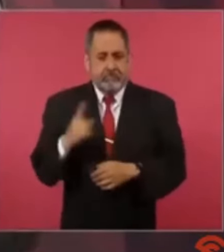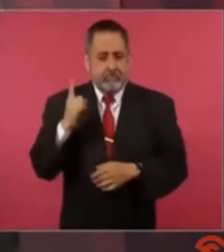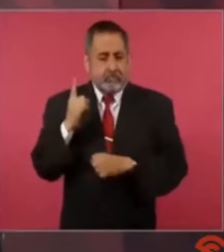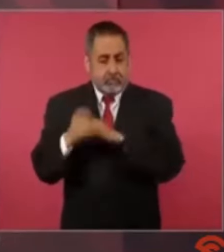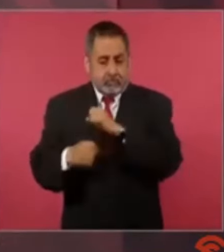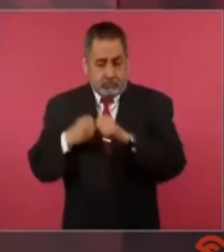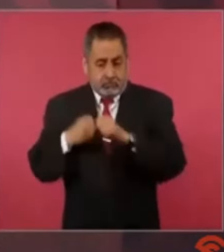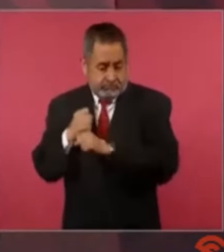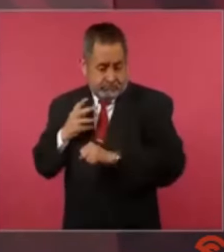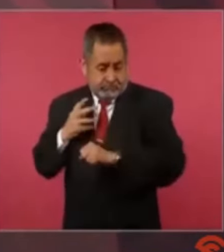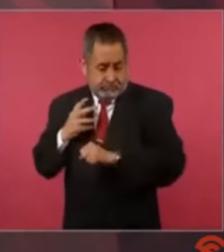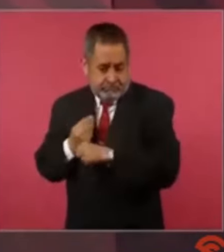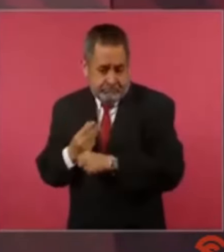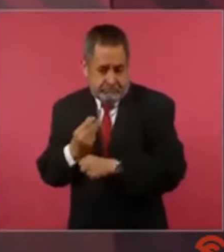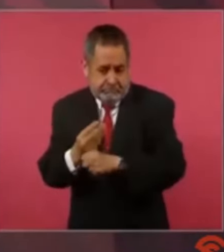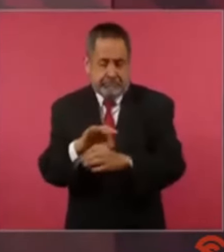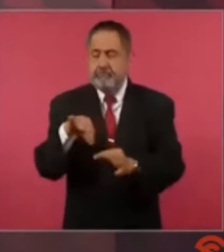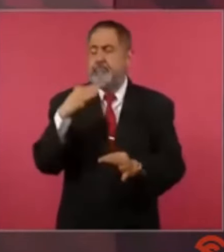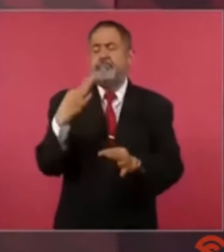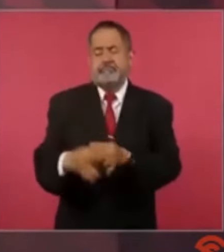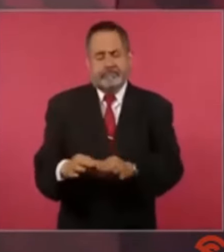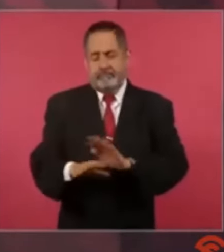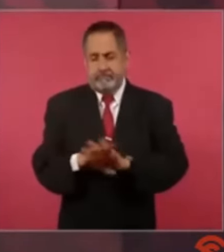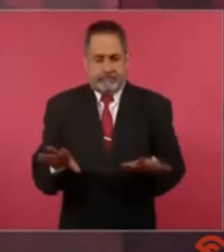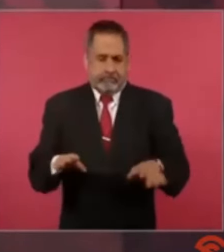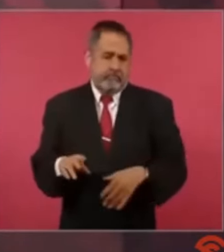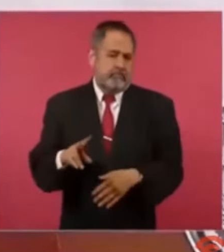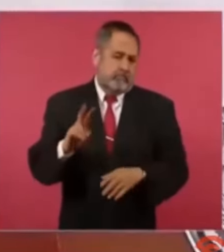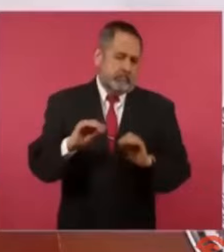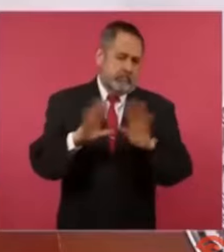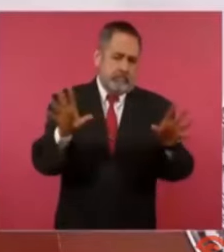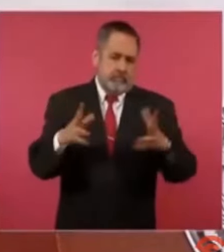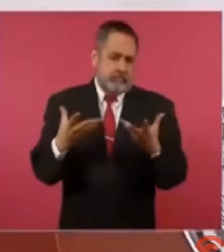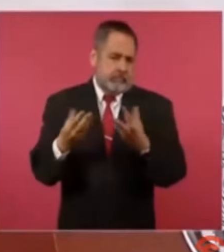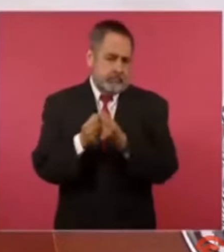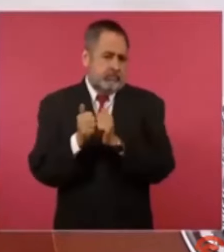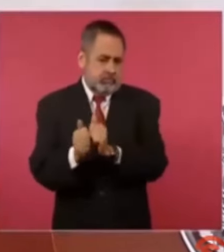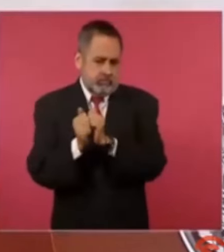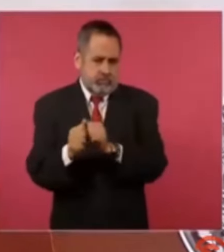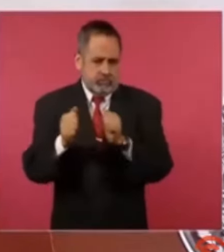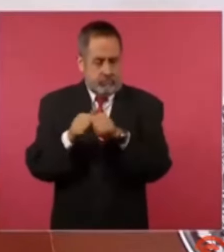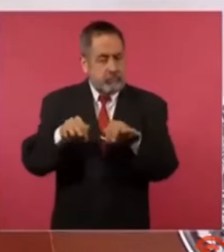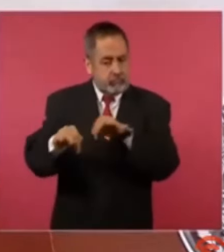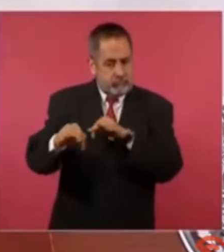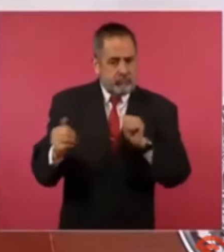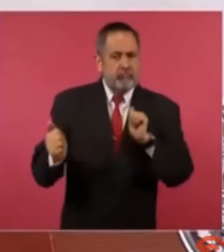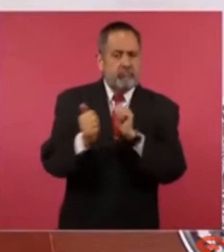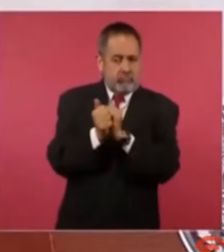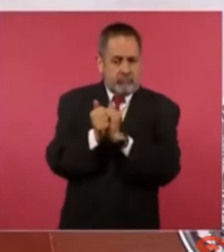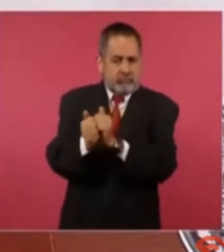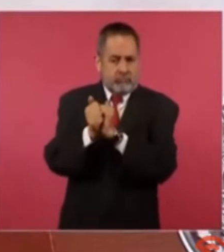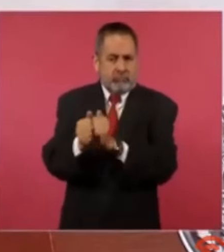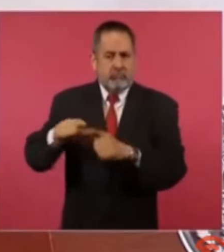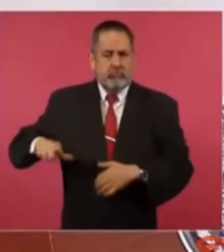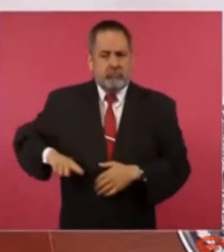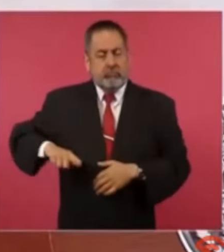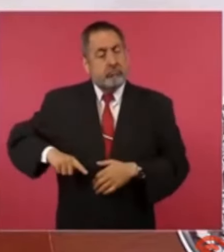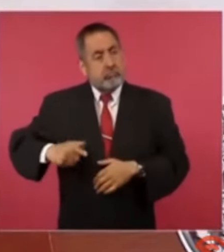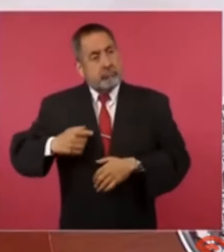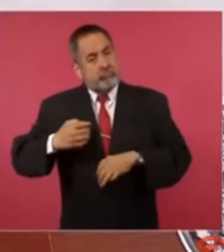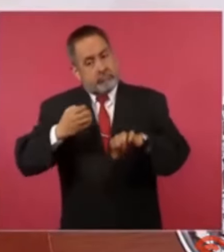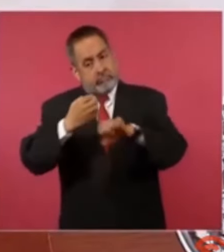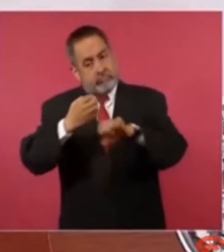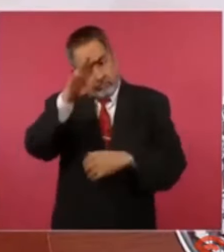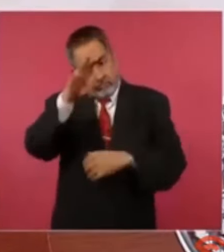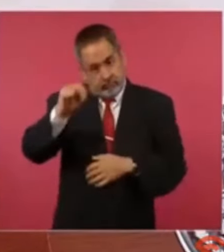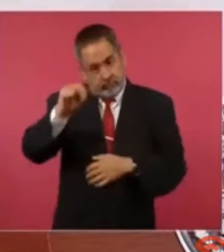año, desde luego con la colaboración, trabajando conjuntamente con el gobierno del estado.